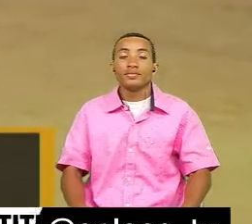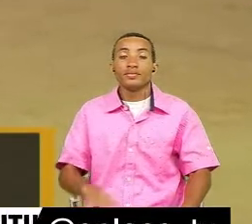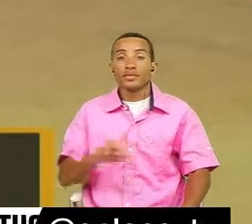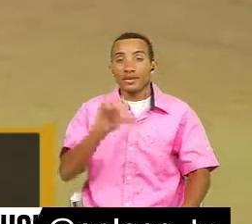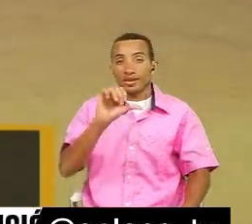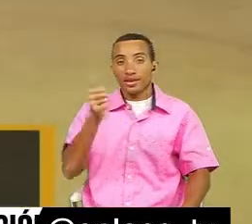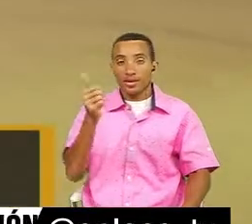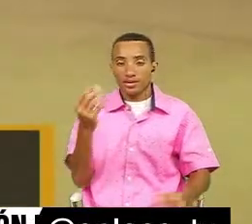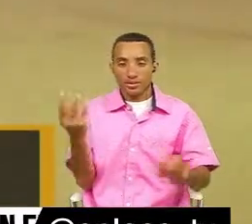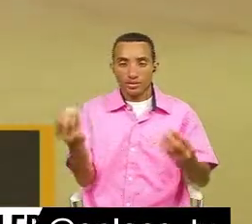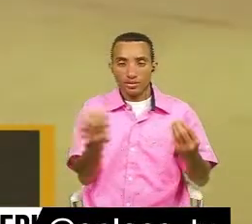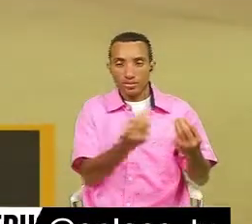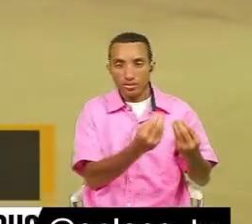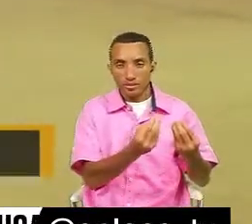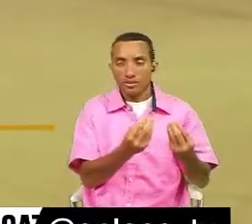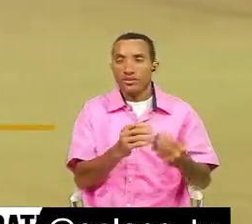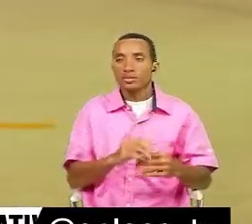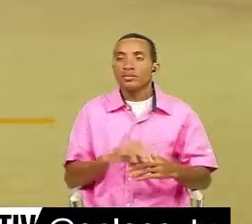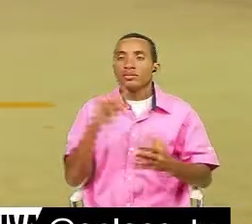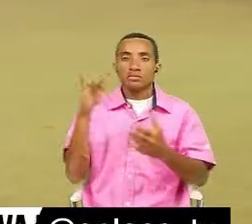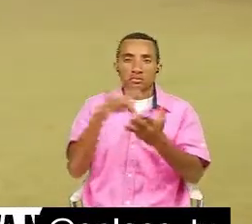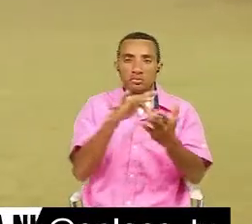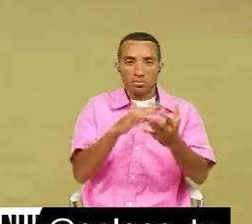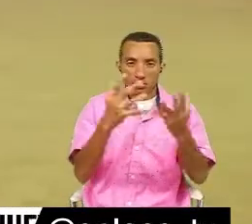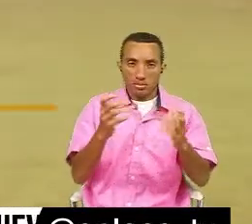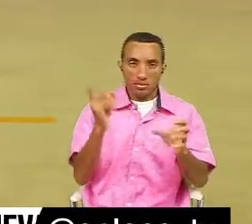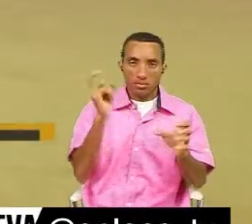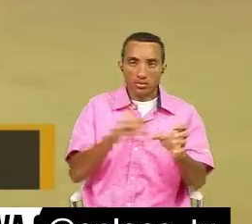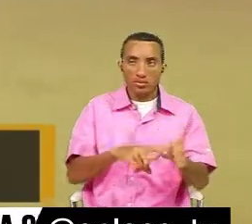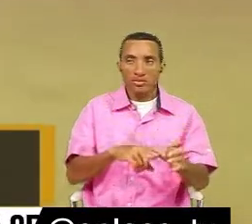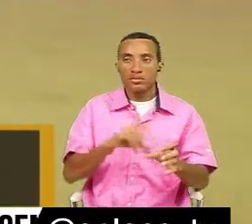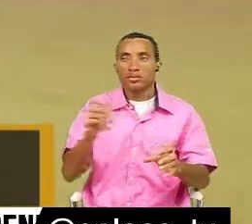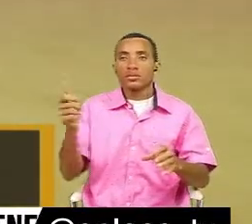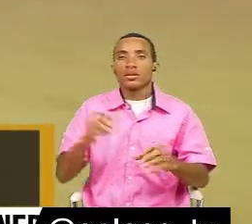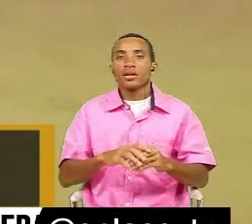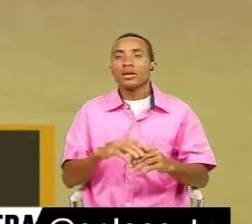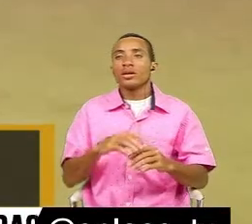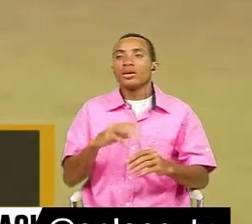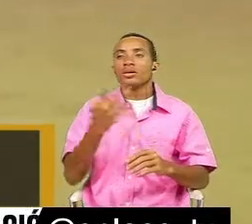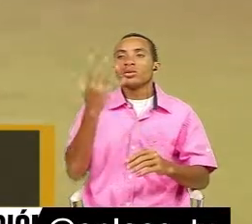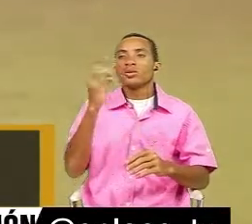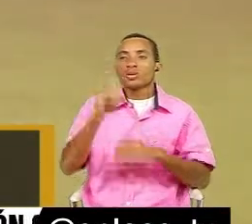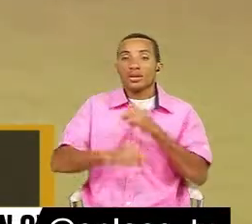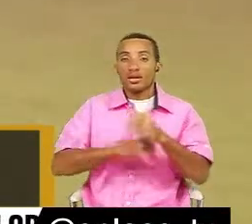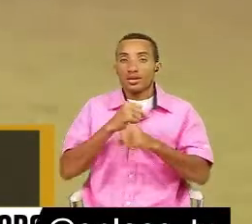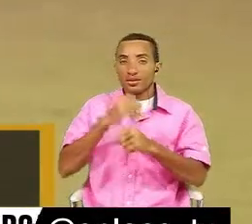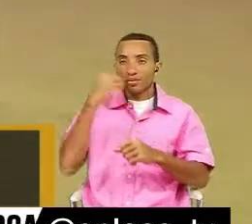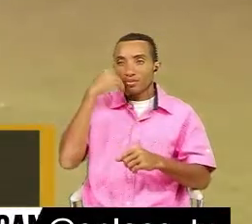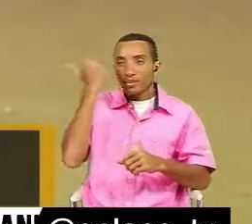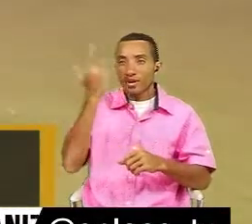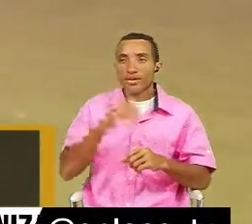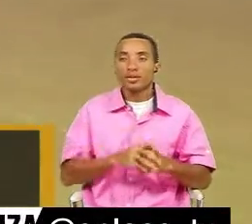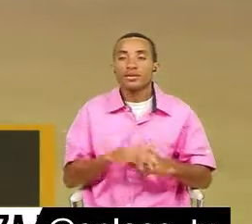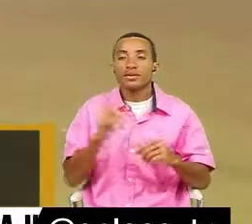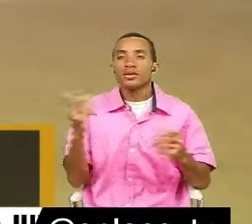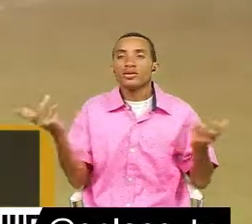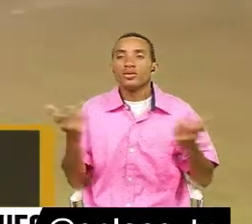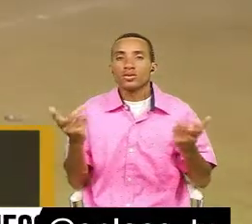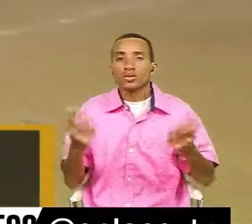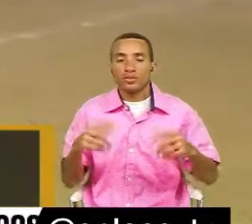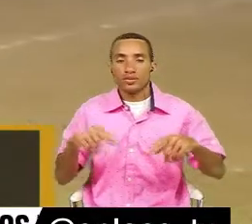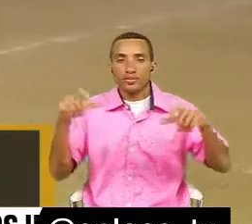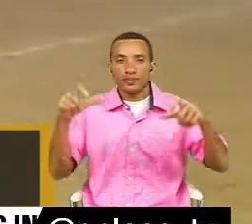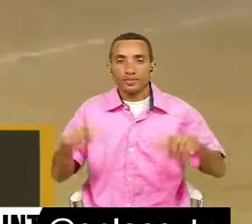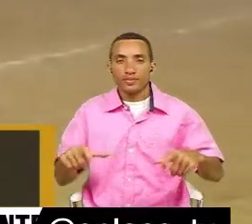han confirmado su participación en el torneo Pelaos Mayores de 50 años, que se jugará en la cancha del barrio La Floresta. Para el